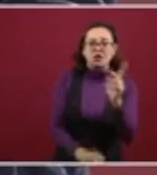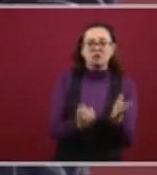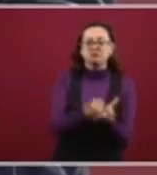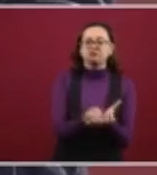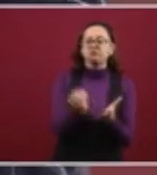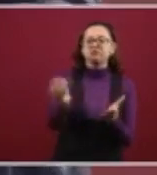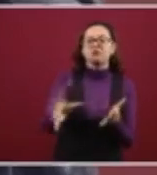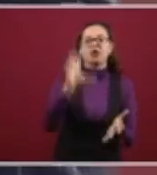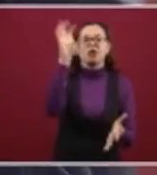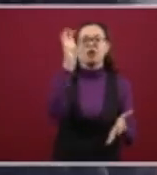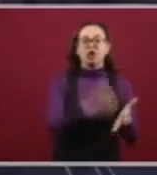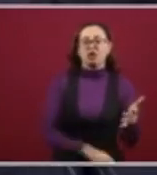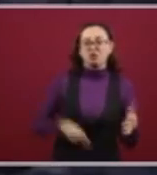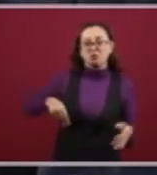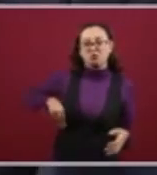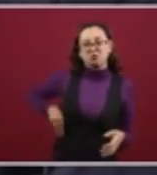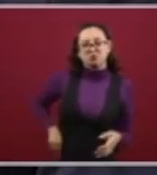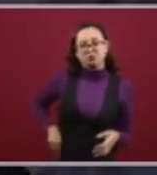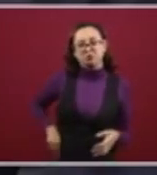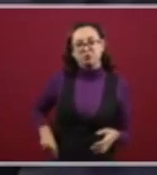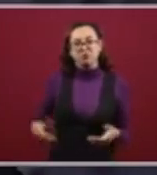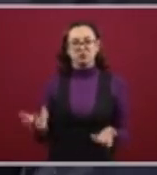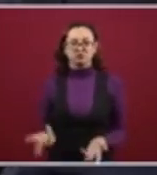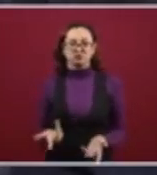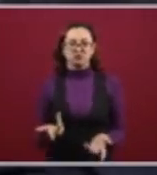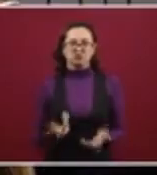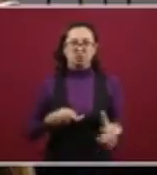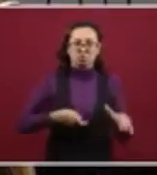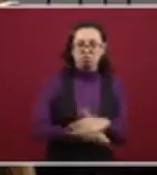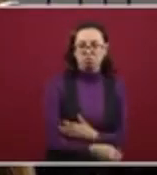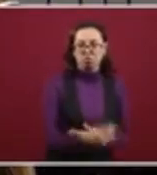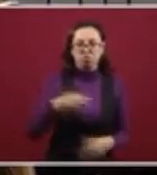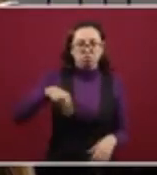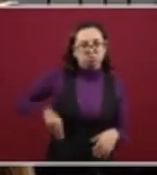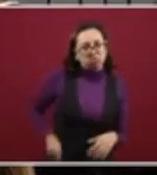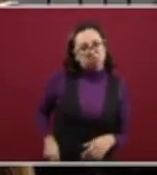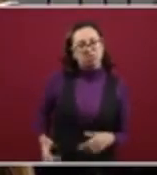llegaba con moche, con piquete de ojo,